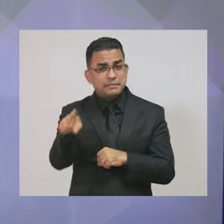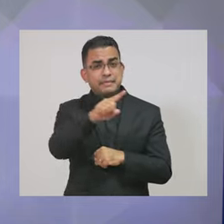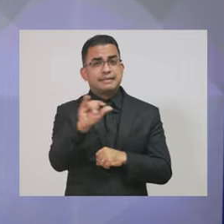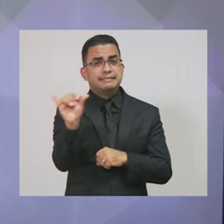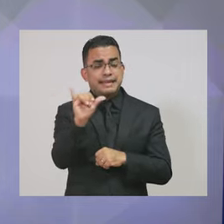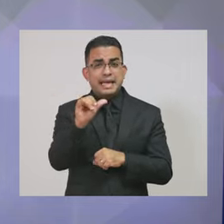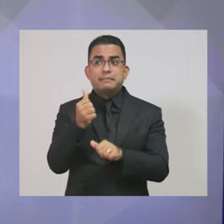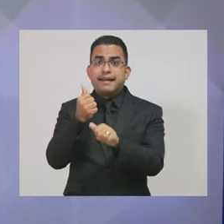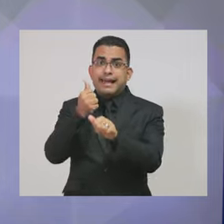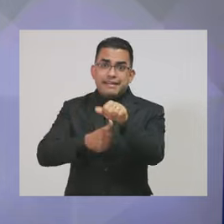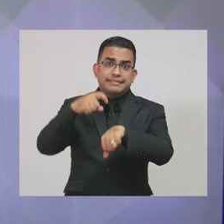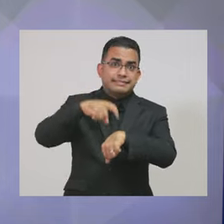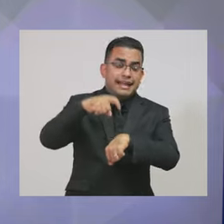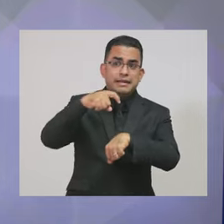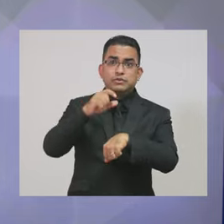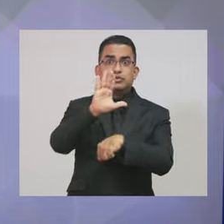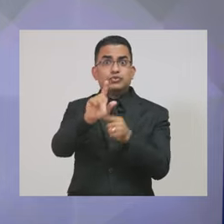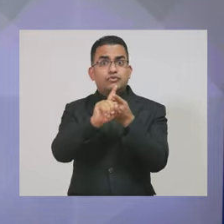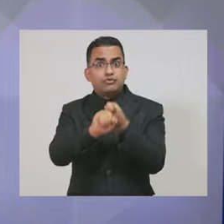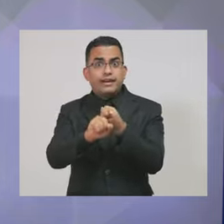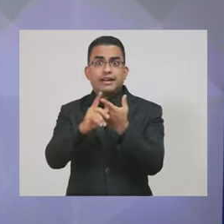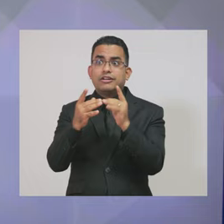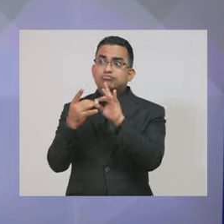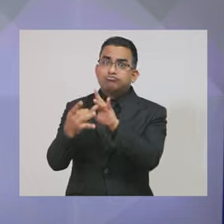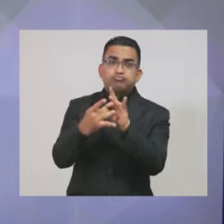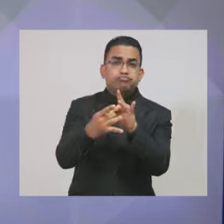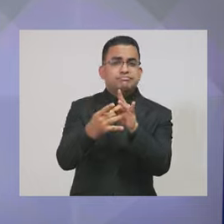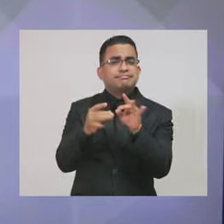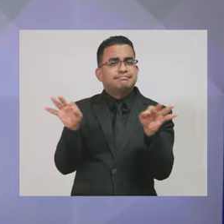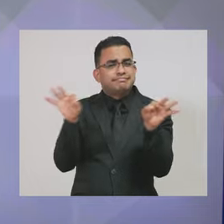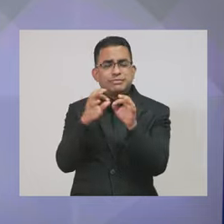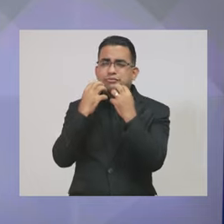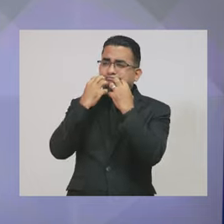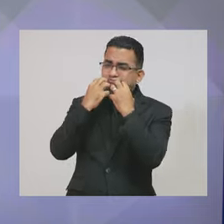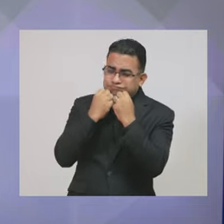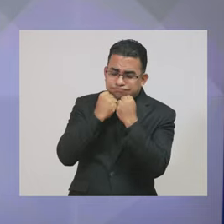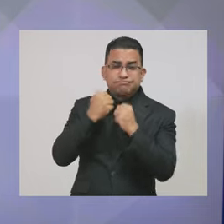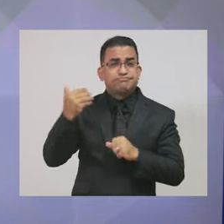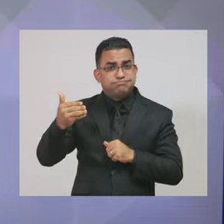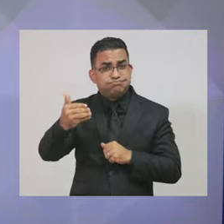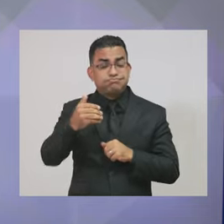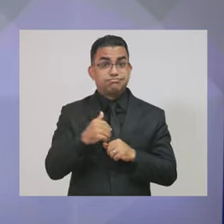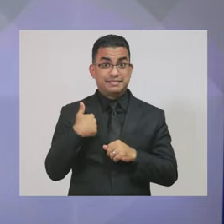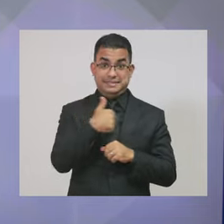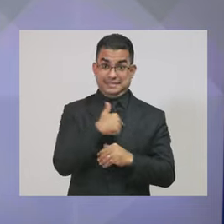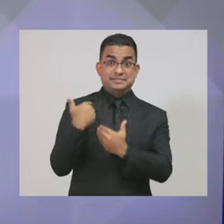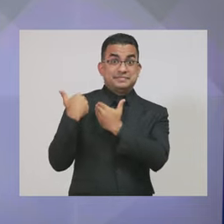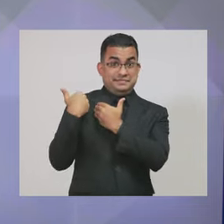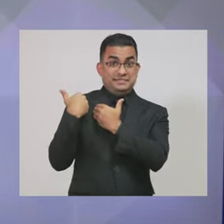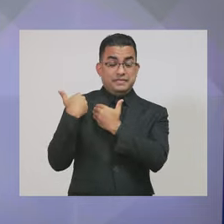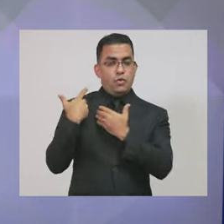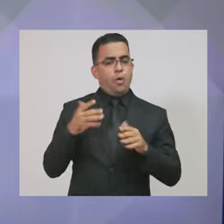momento cada detalle y sobre todo a cada persona que tenemos en nuestras vidas los invito no solo a cumplir con nuestras